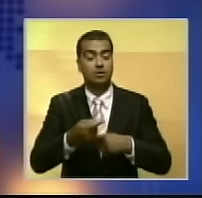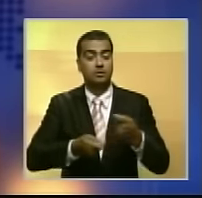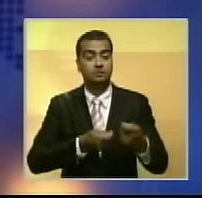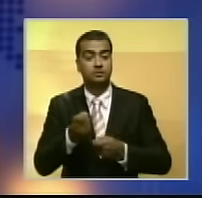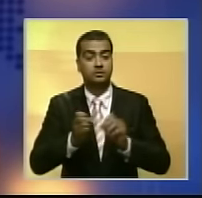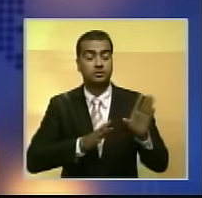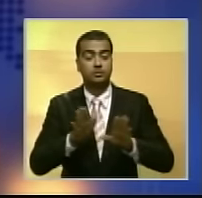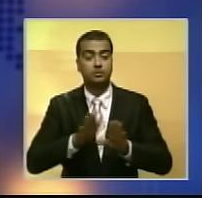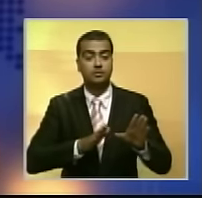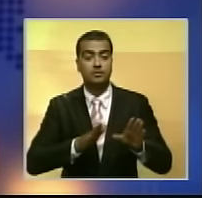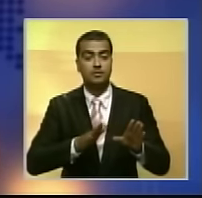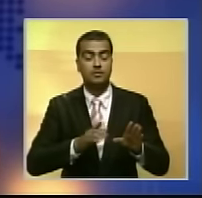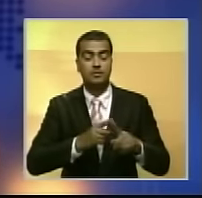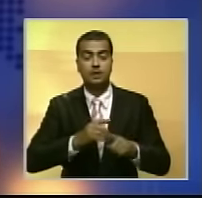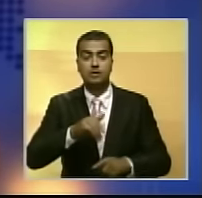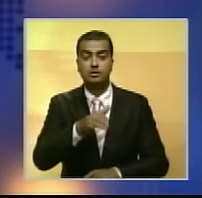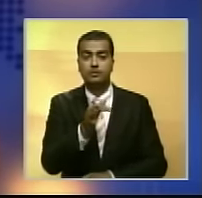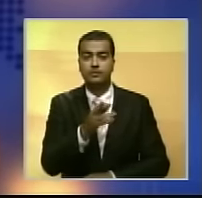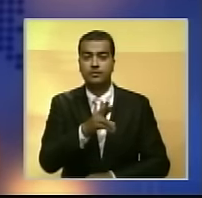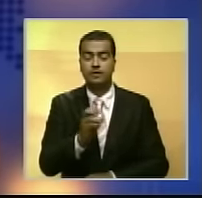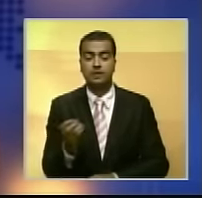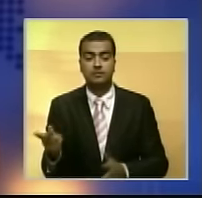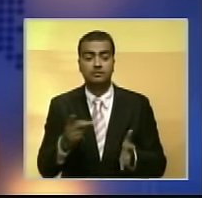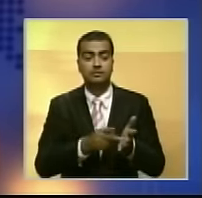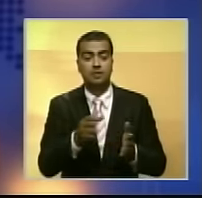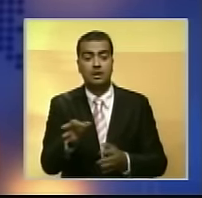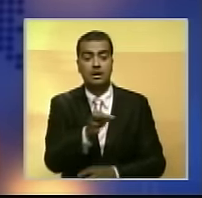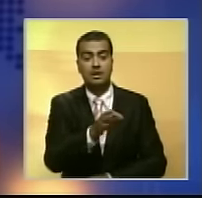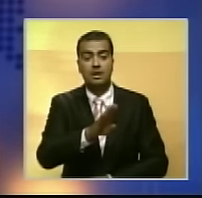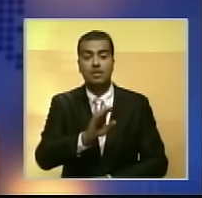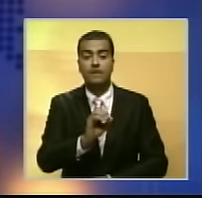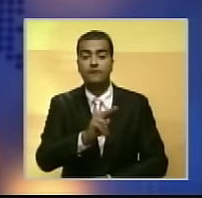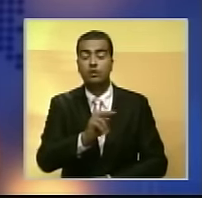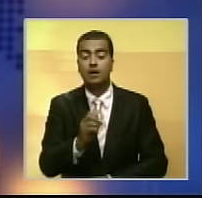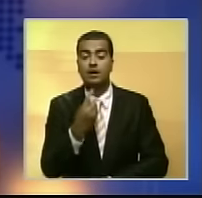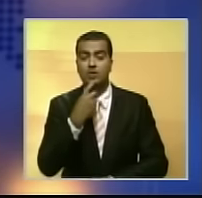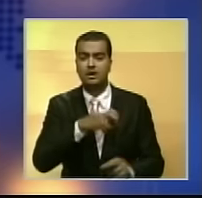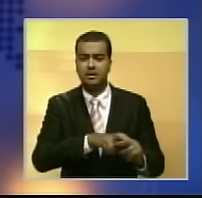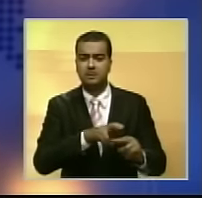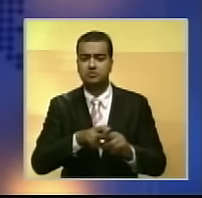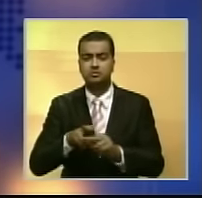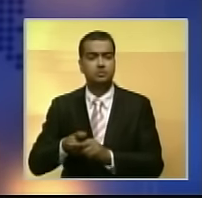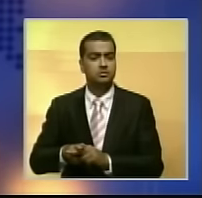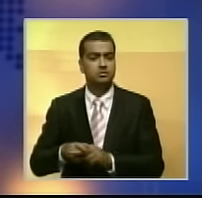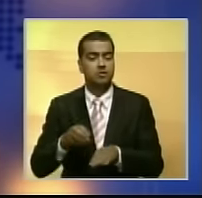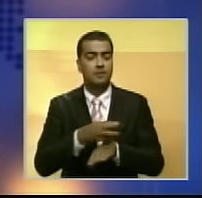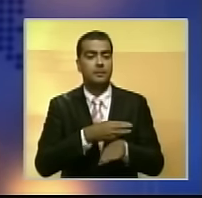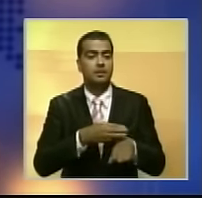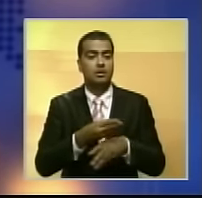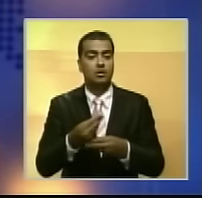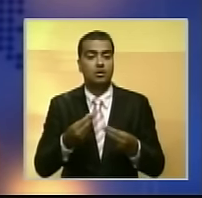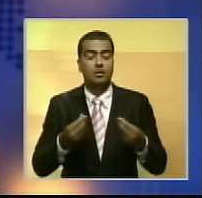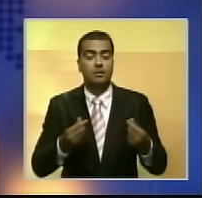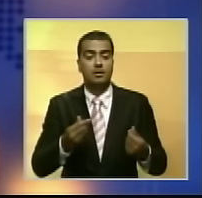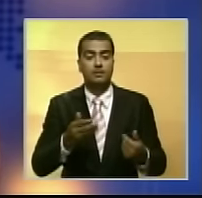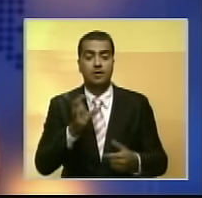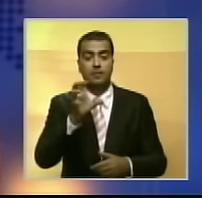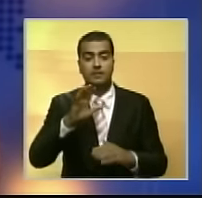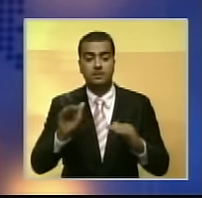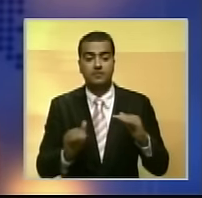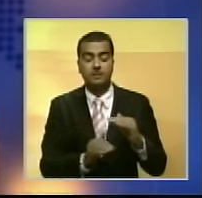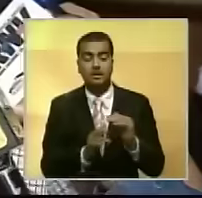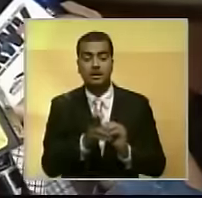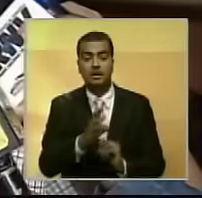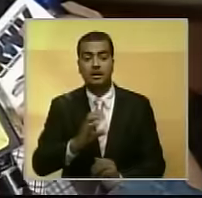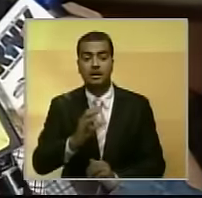e Inversión Extranjera, Jesús Faría, visitó la isla de Bonaire, en donde sostuvo una reunión con el ministro de Economía de Países Bajos, Hein